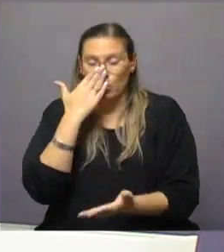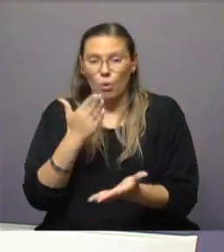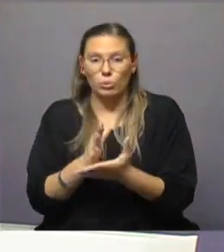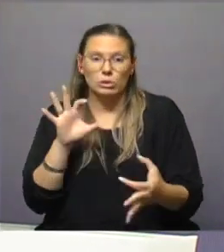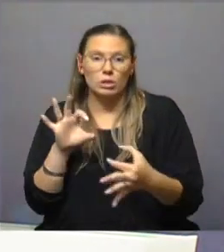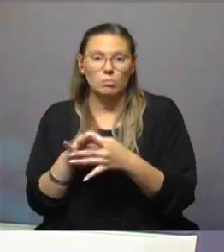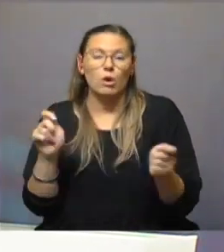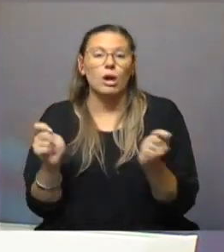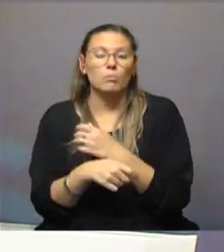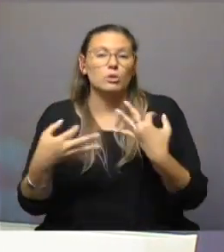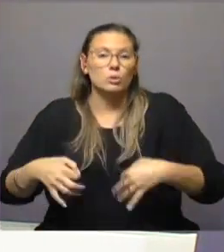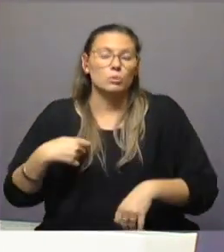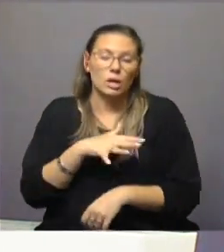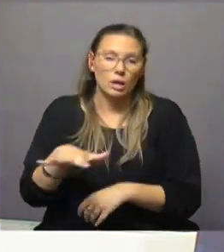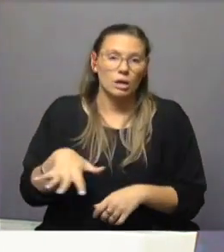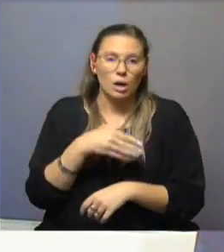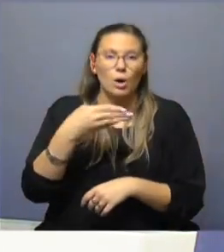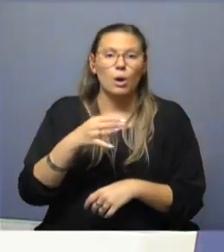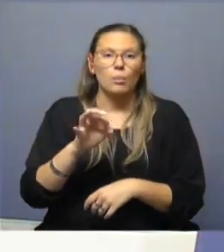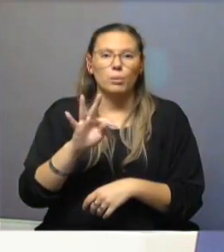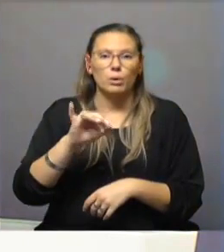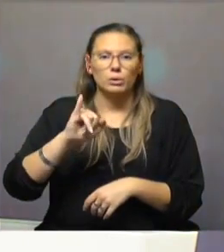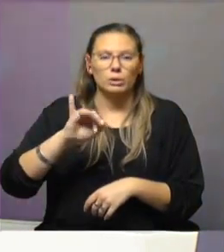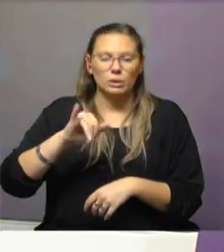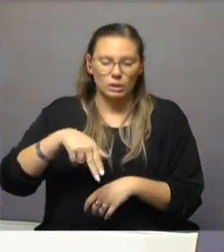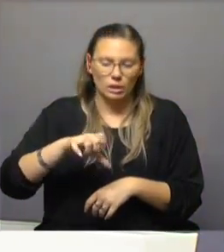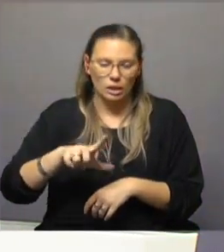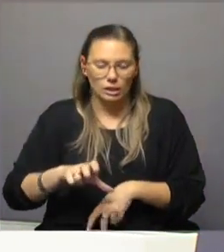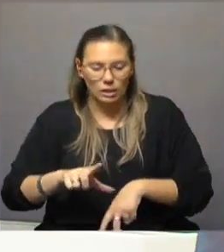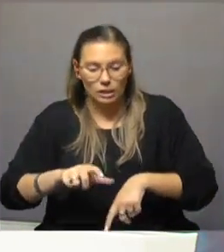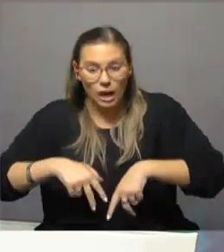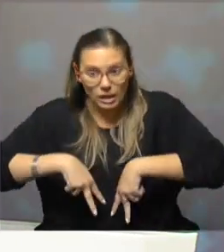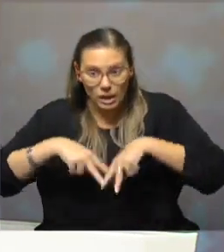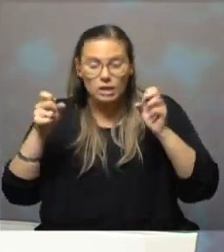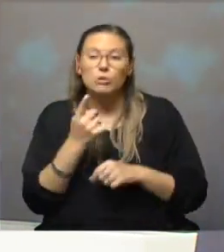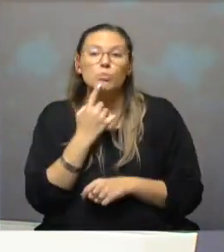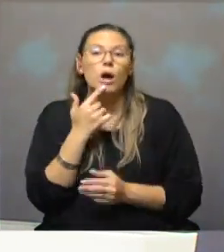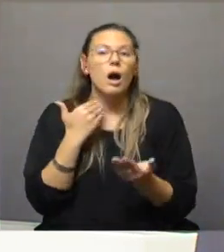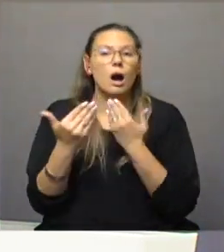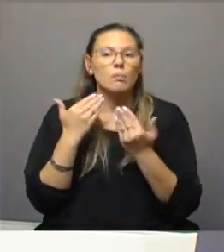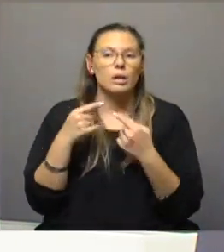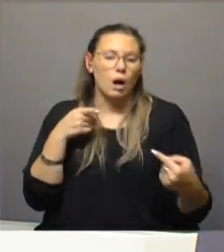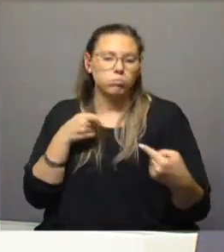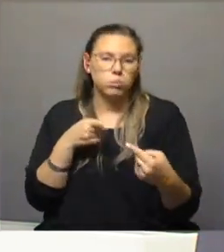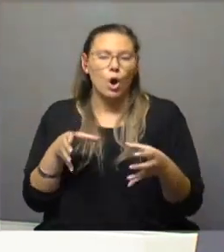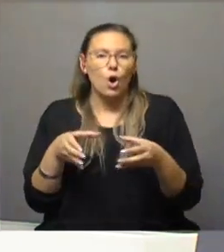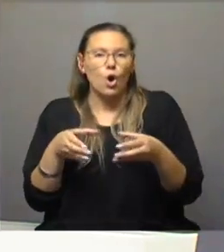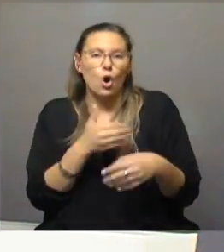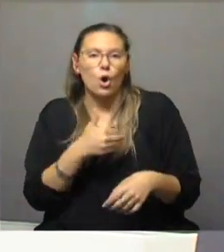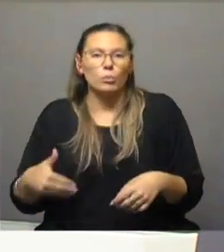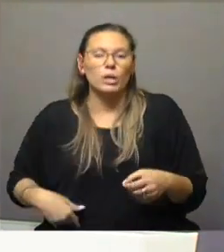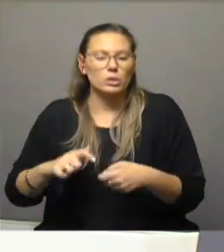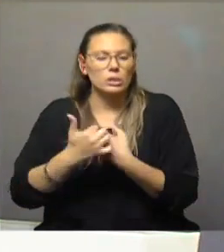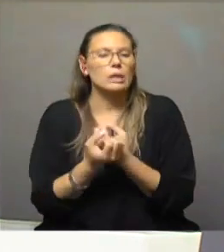reforma previsional, Eduardo Botinelli en su columna de análisis político hablará de oposición, gobierno, sindicatos, cómo